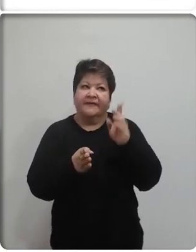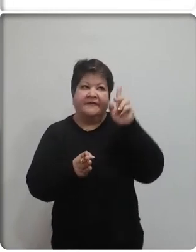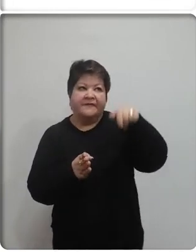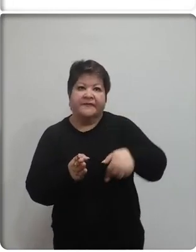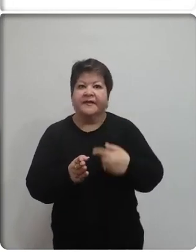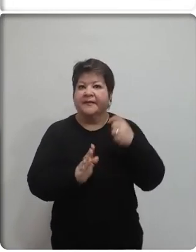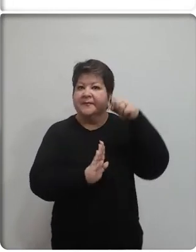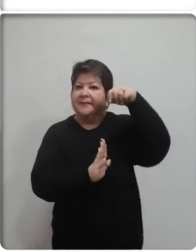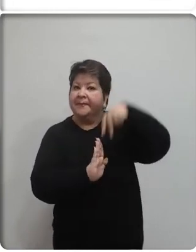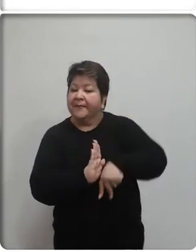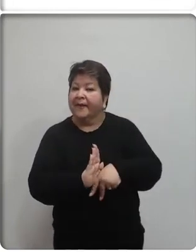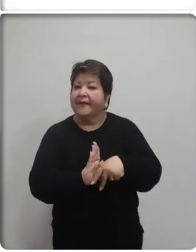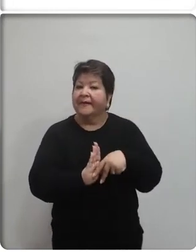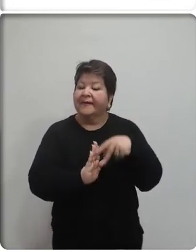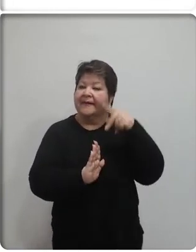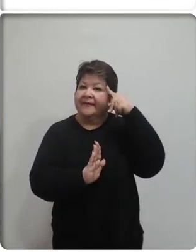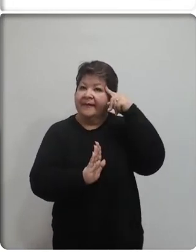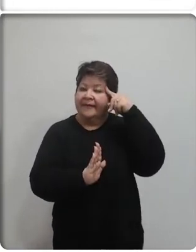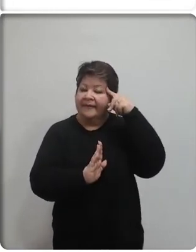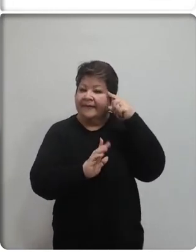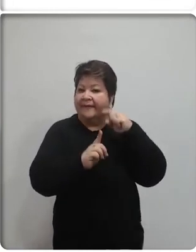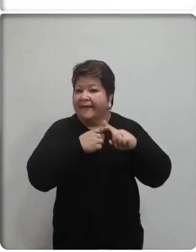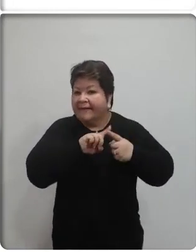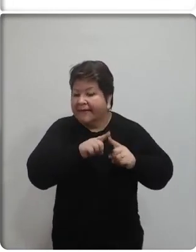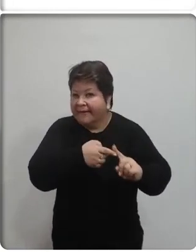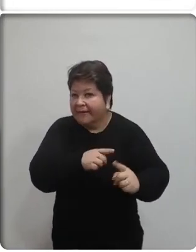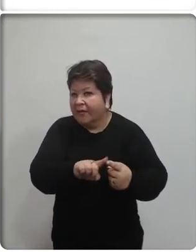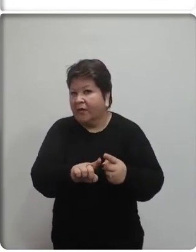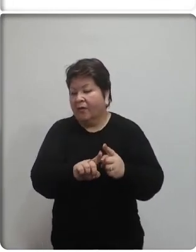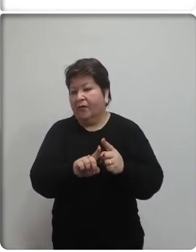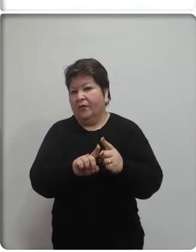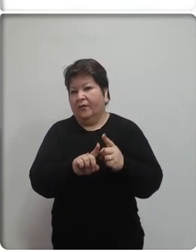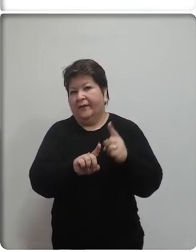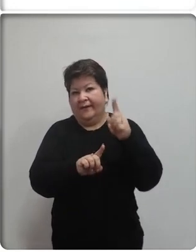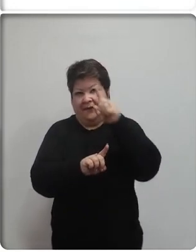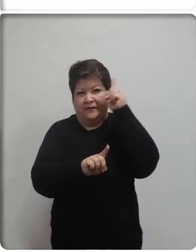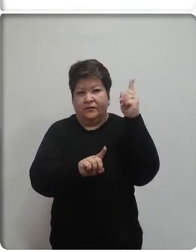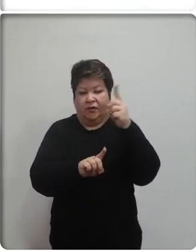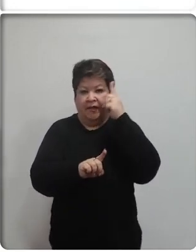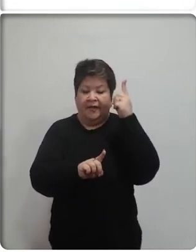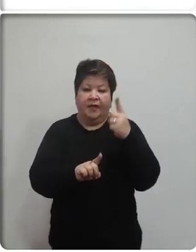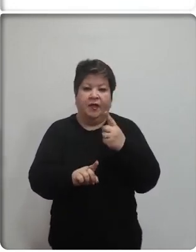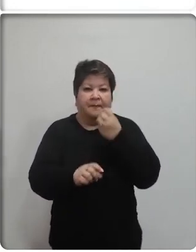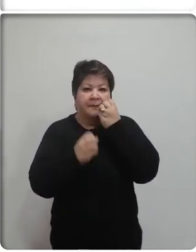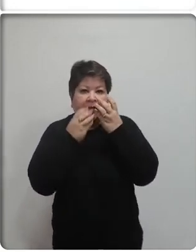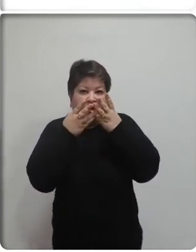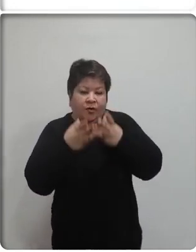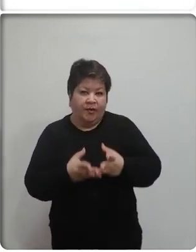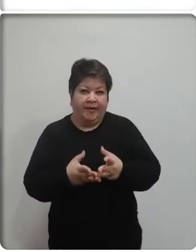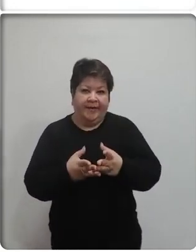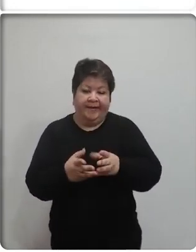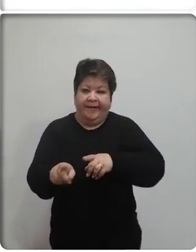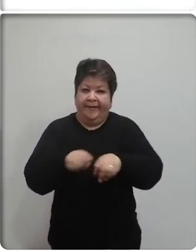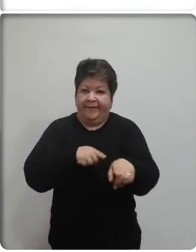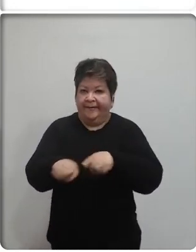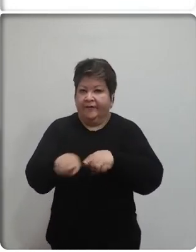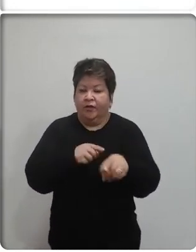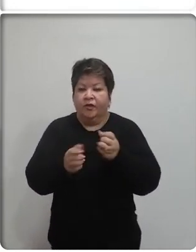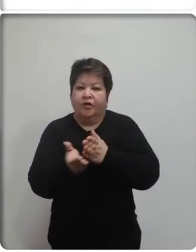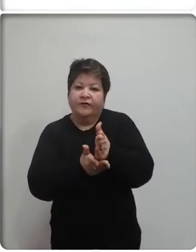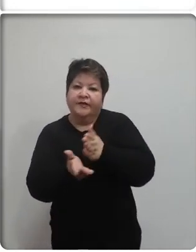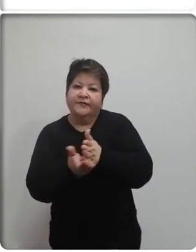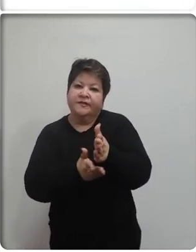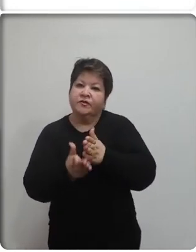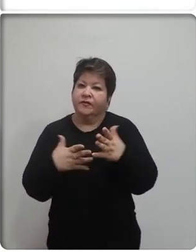institucional, dentro de lo que es la excelencia en procesos para el objetivo optimizar la gestión de los beneficios económicos, sociales y